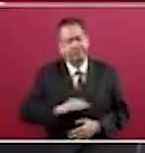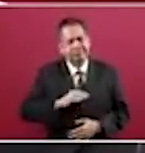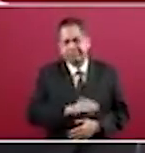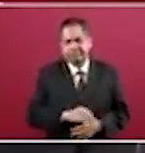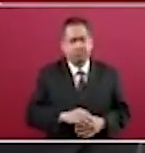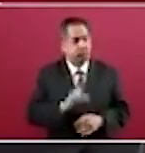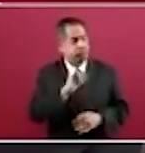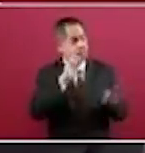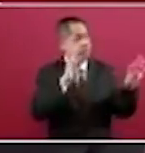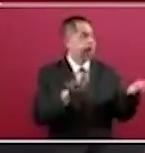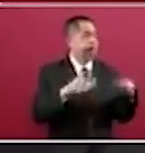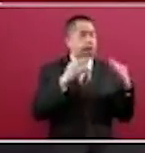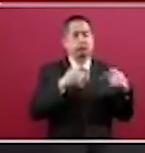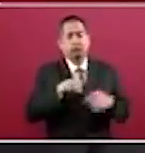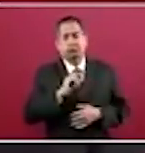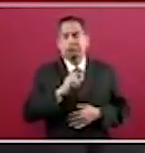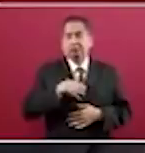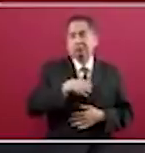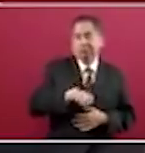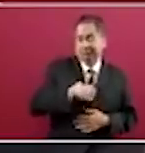no es la fama.